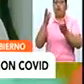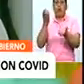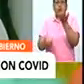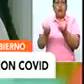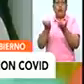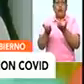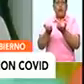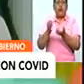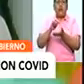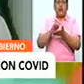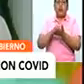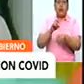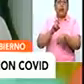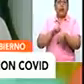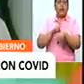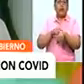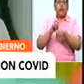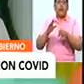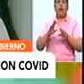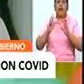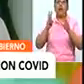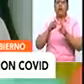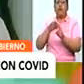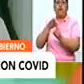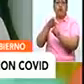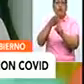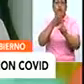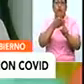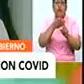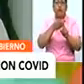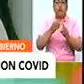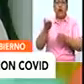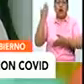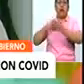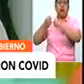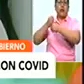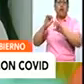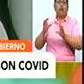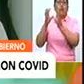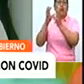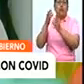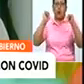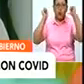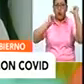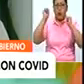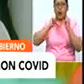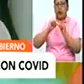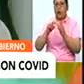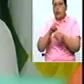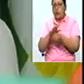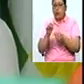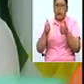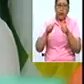evaluación. Estamos a tiempo de que los sucesos lamentables que se suscitaron en la anterior gestión no vuelvan a suceder. Y con este